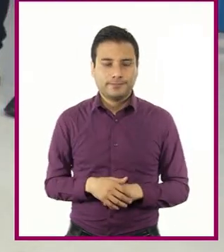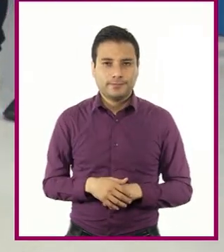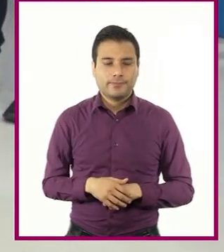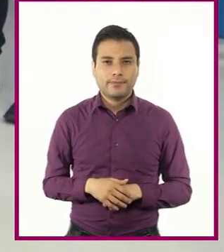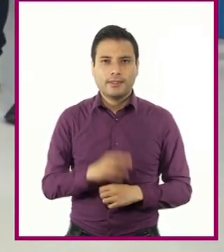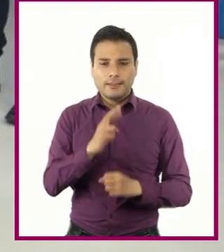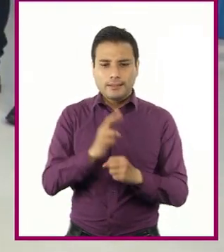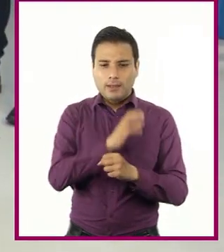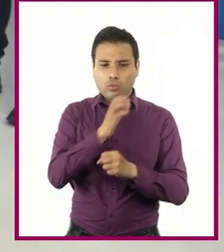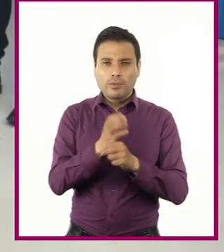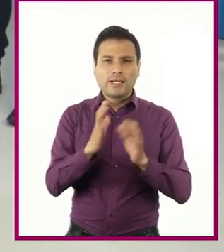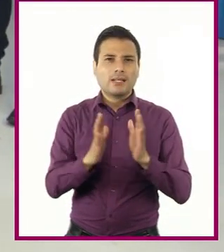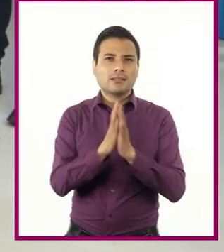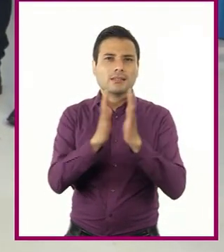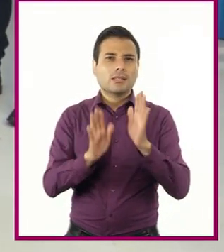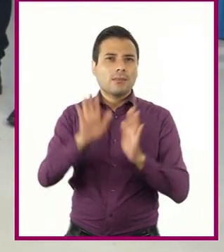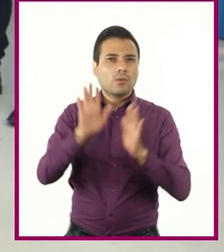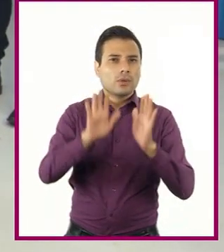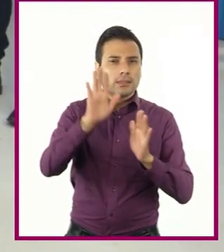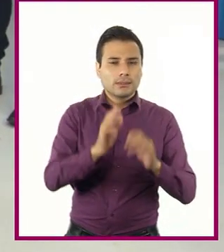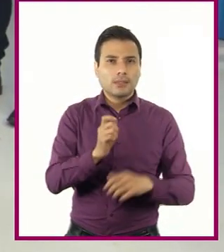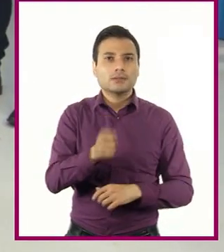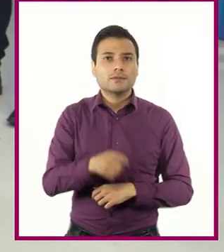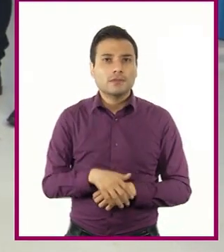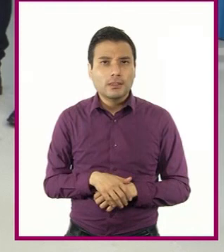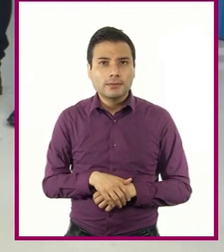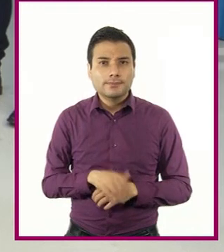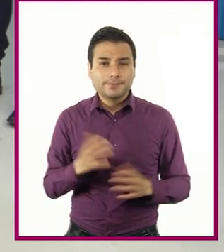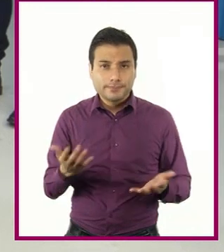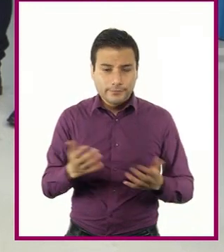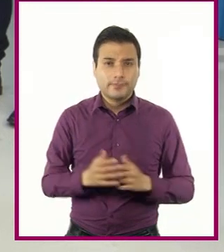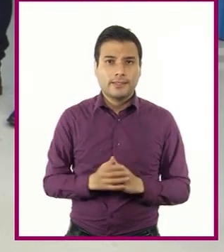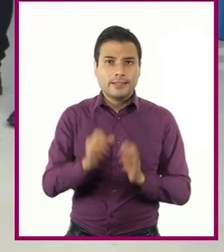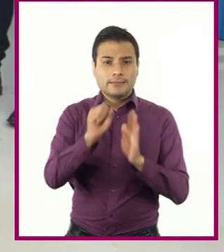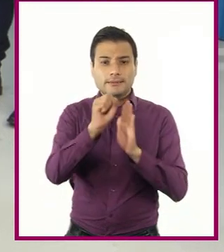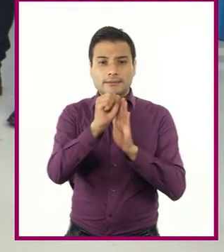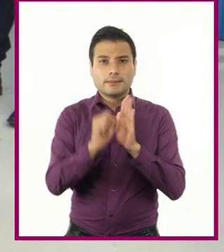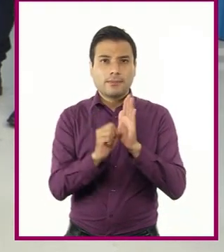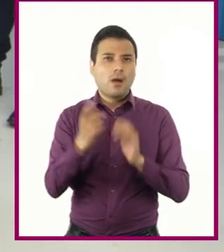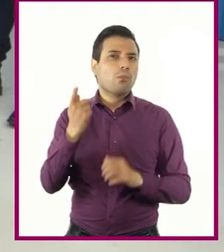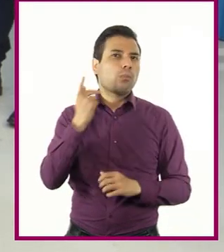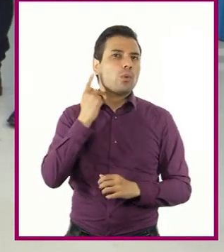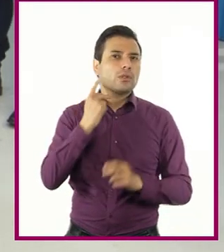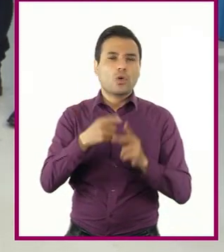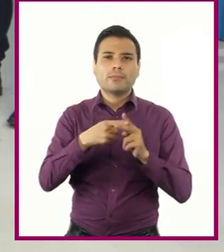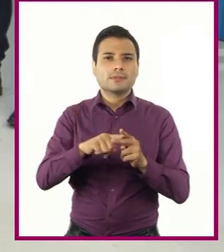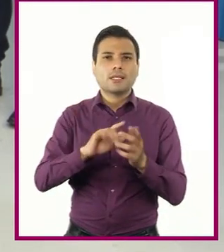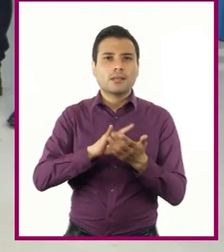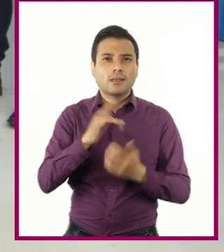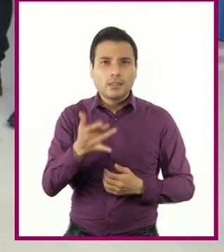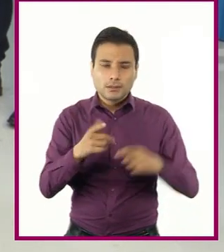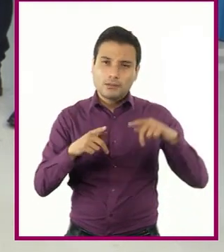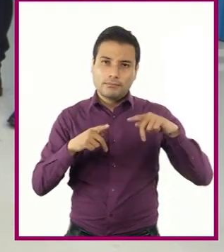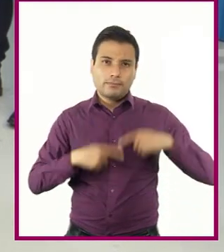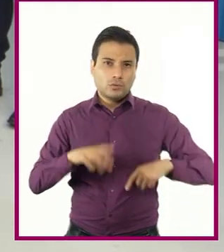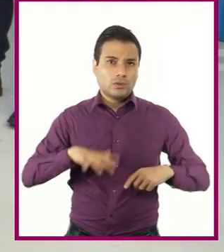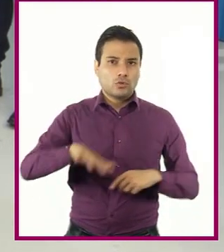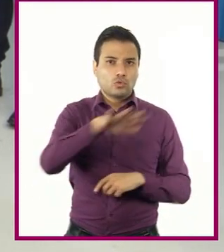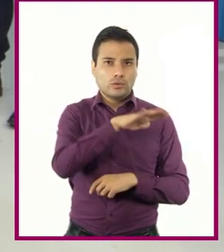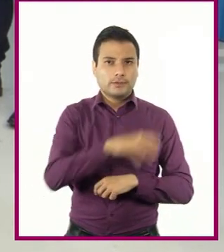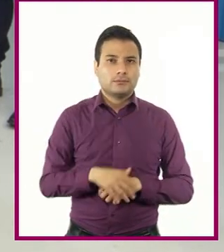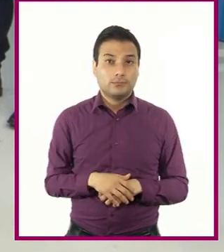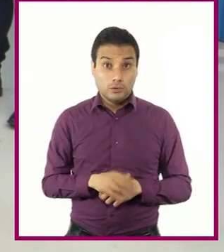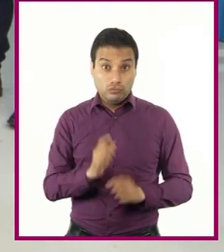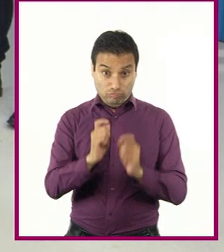república democrática significa, entonces, que el poder político procede del pueblo. Sin embargo, este no es ejercido por